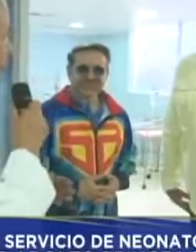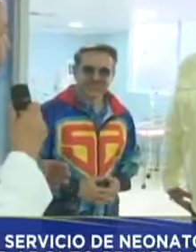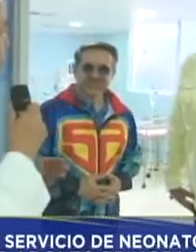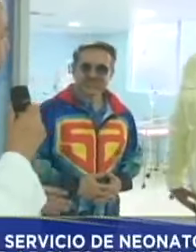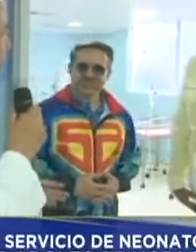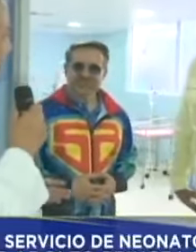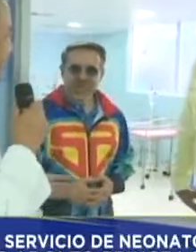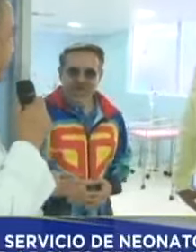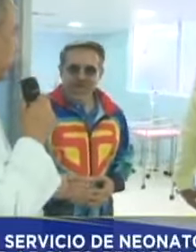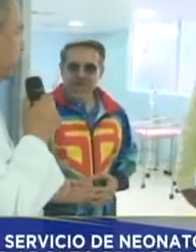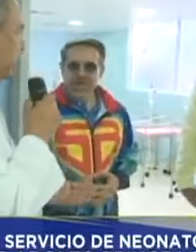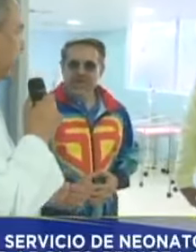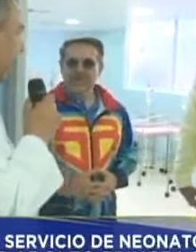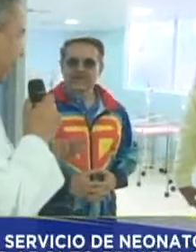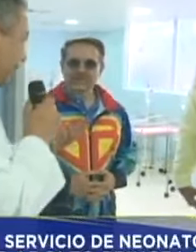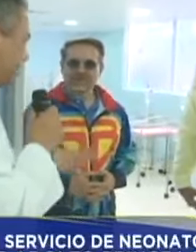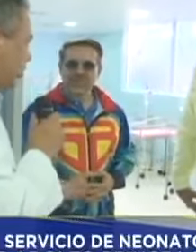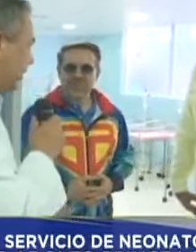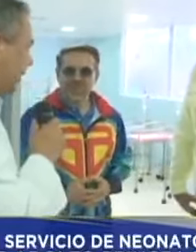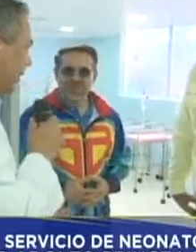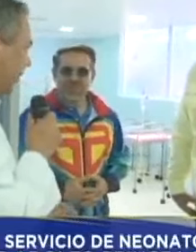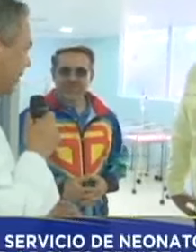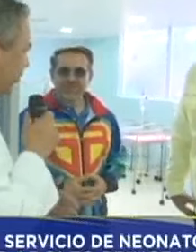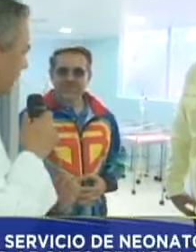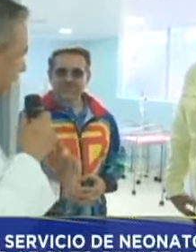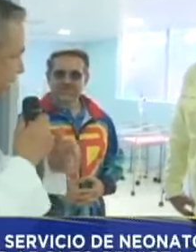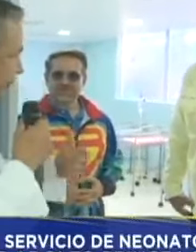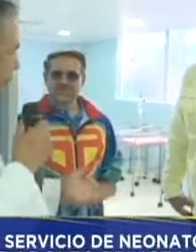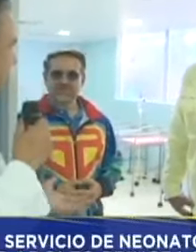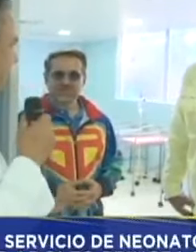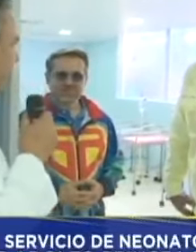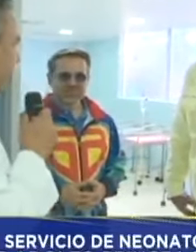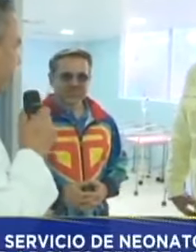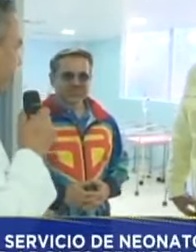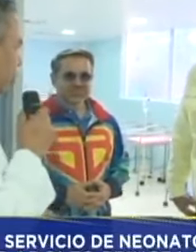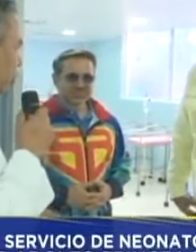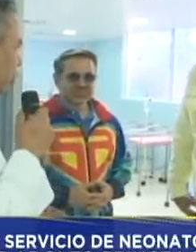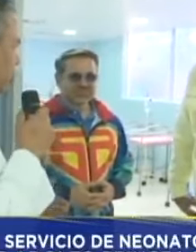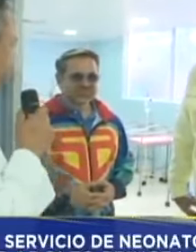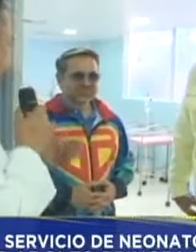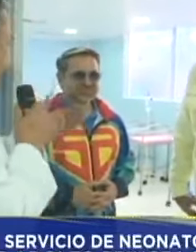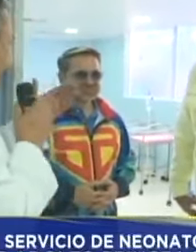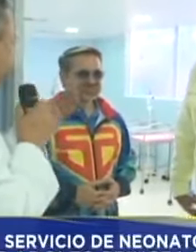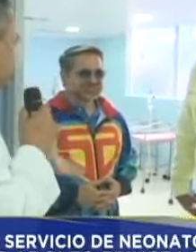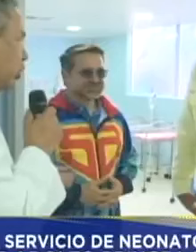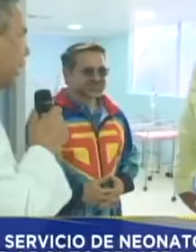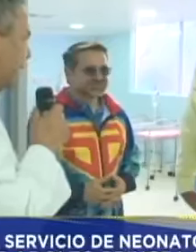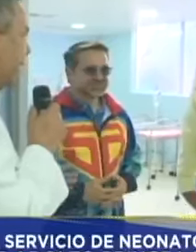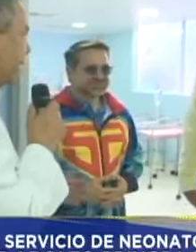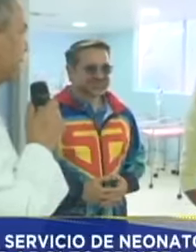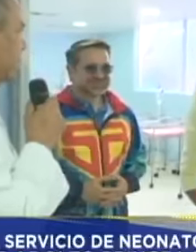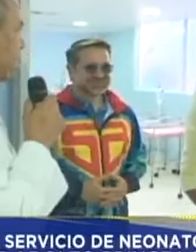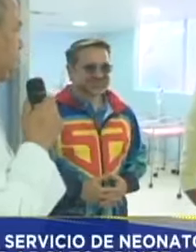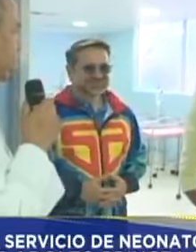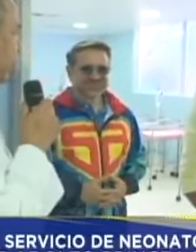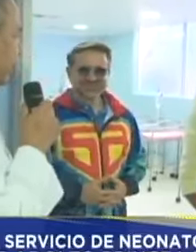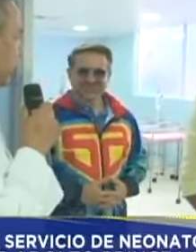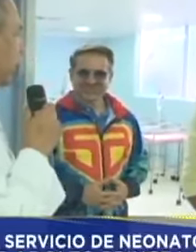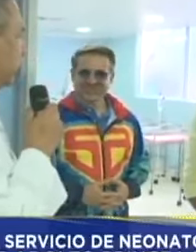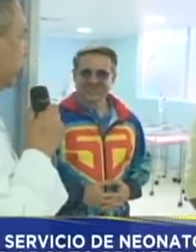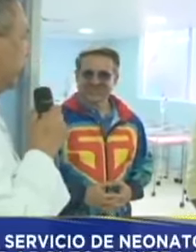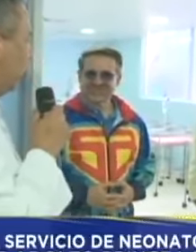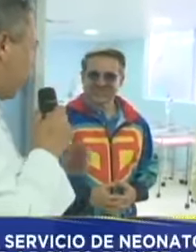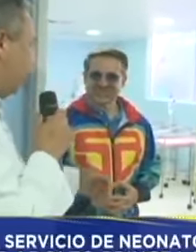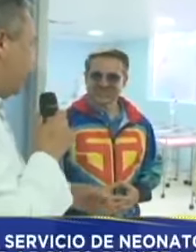de verdad que estamos muy complacidos agradecidos Eternamente por este tiempo que teníamos esperando que se hizo realidad el